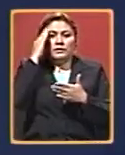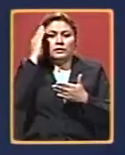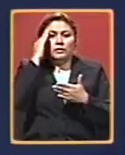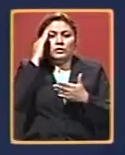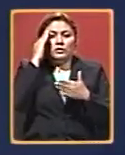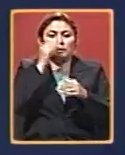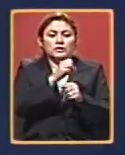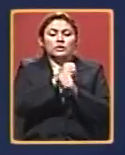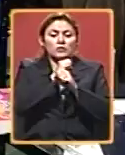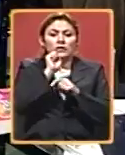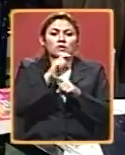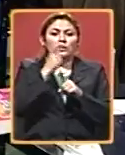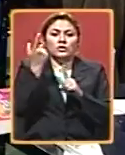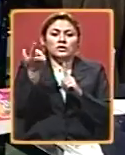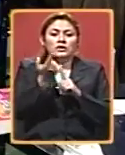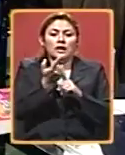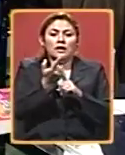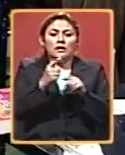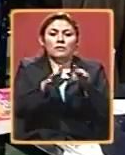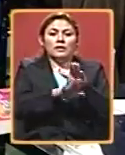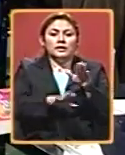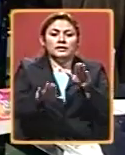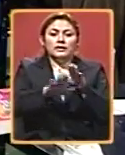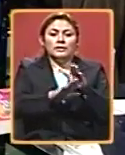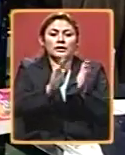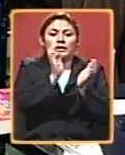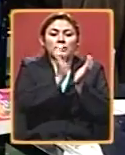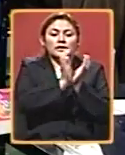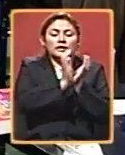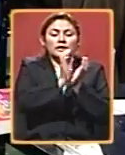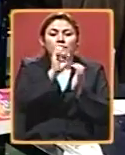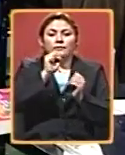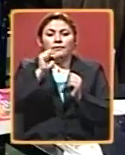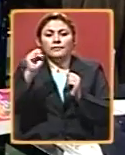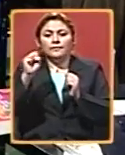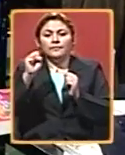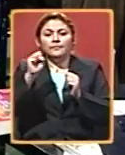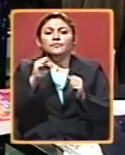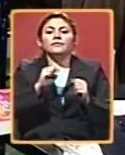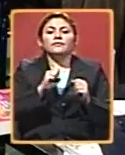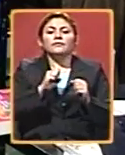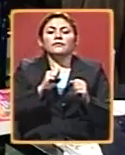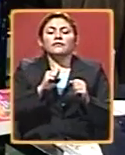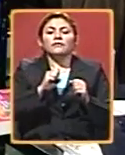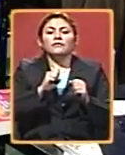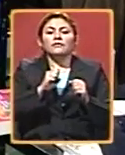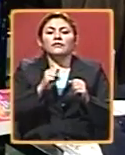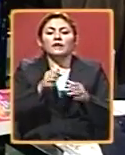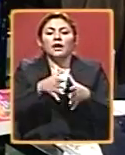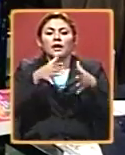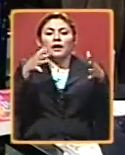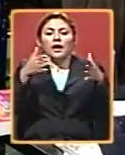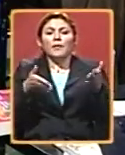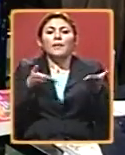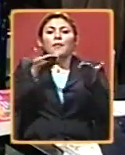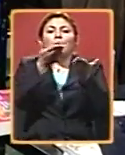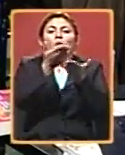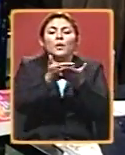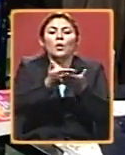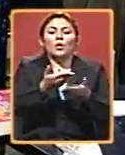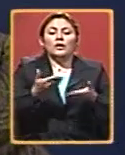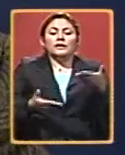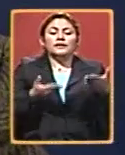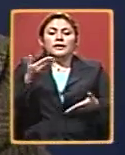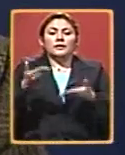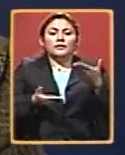la seguridad social, o básicamente la Caja Costarricense de Seguro Social, es el gran proveedor de